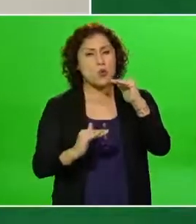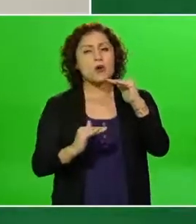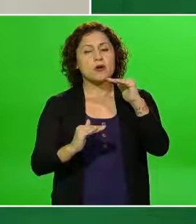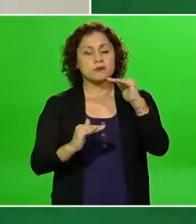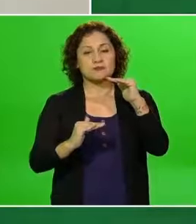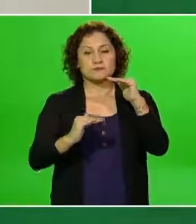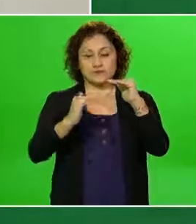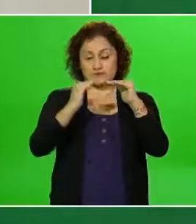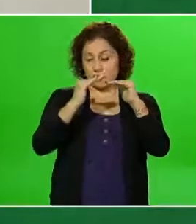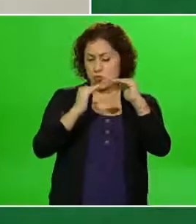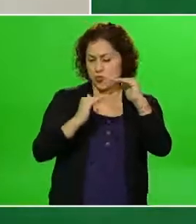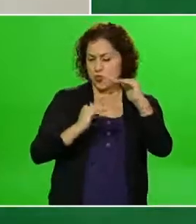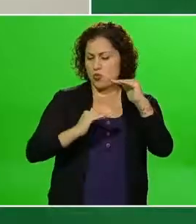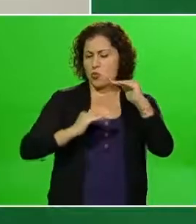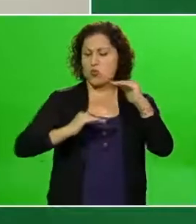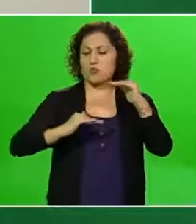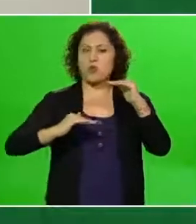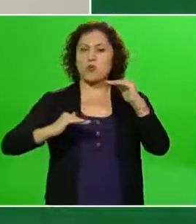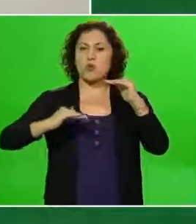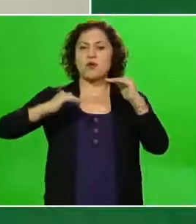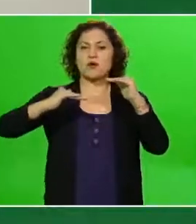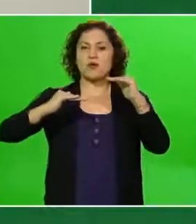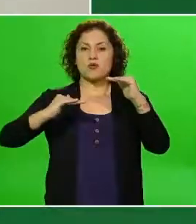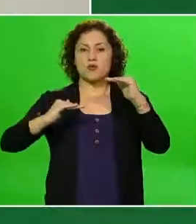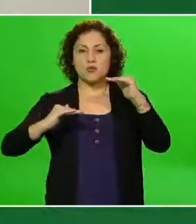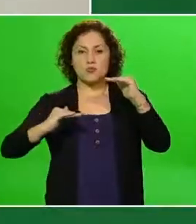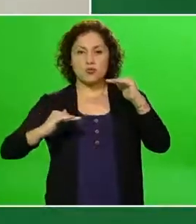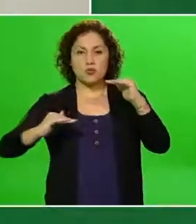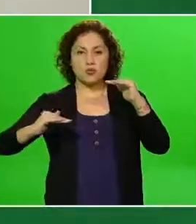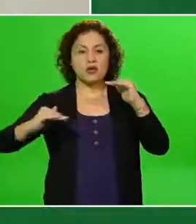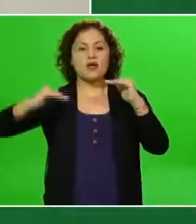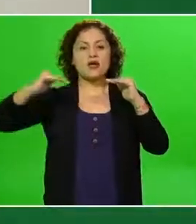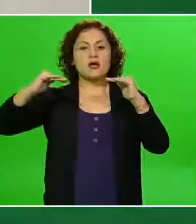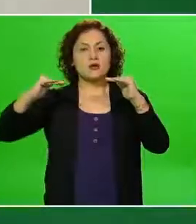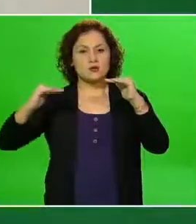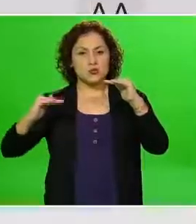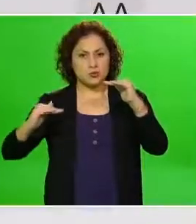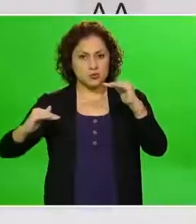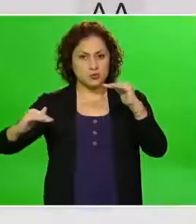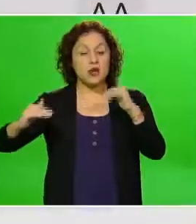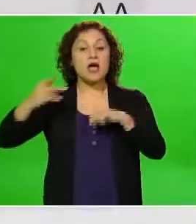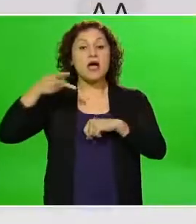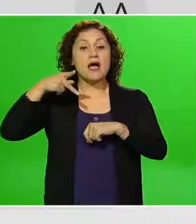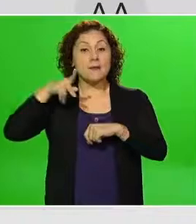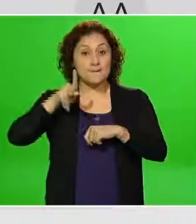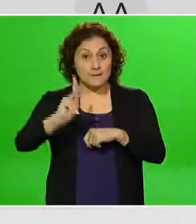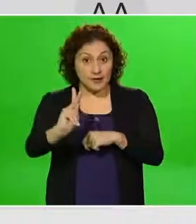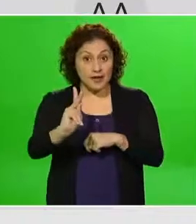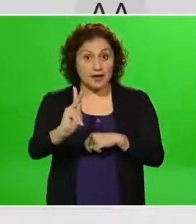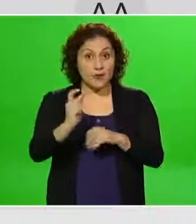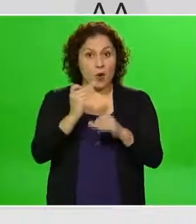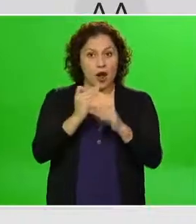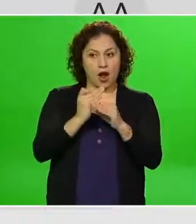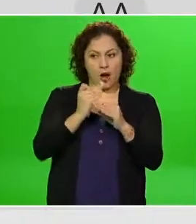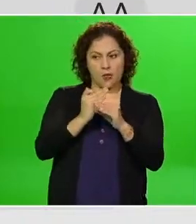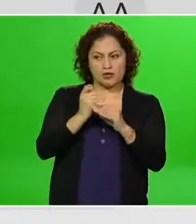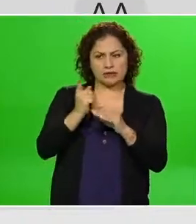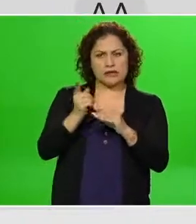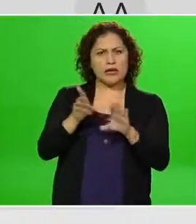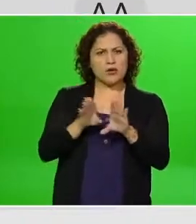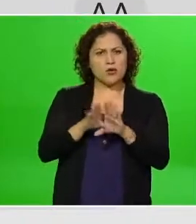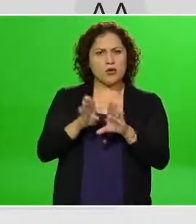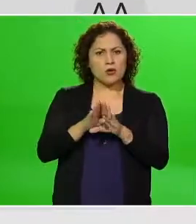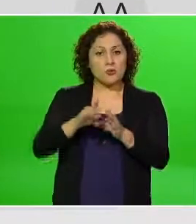línea basal ha tenido ondulaciones, pero nunca hasta el momento, y de lo que estamos viendo, ha tenido una